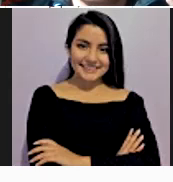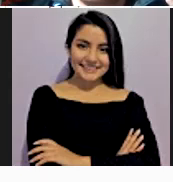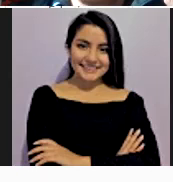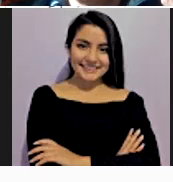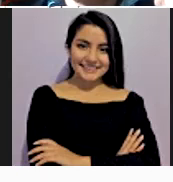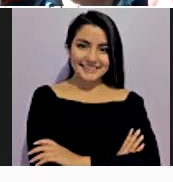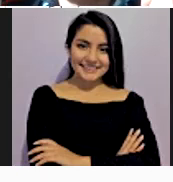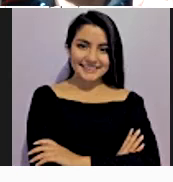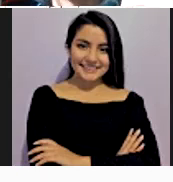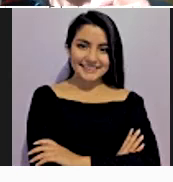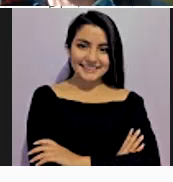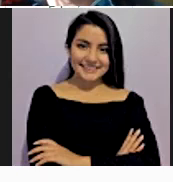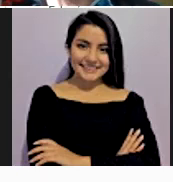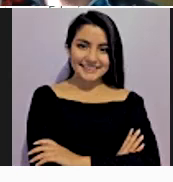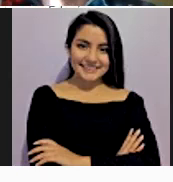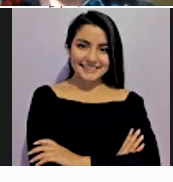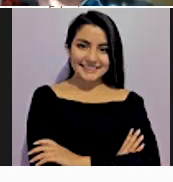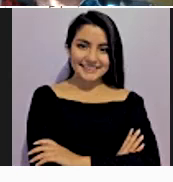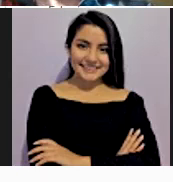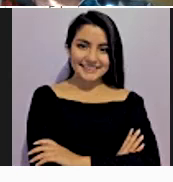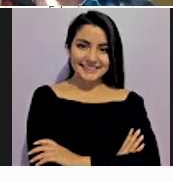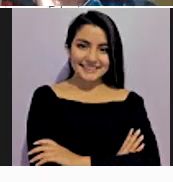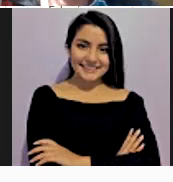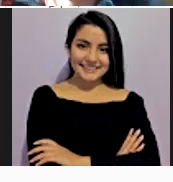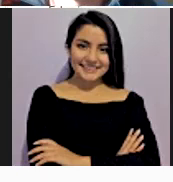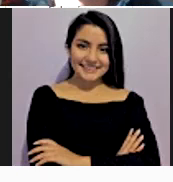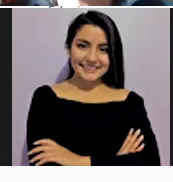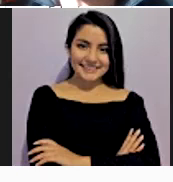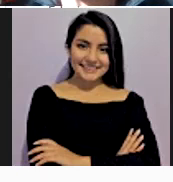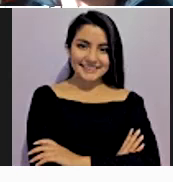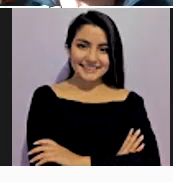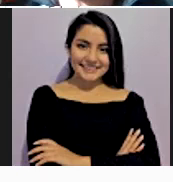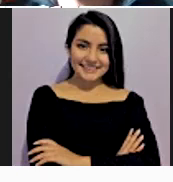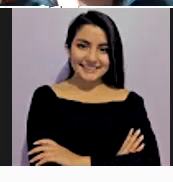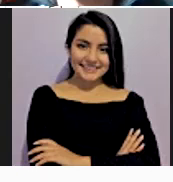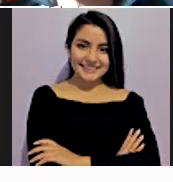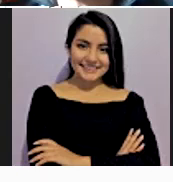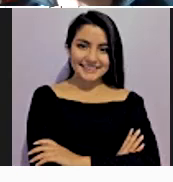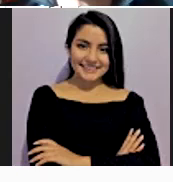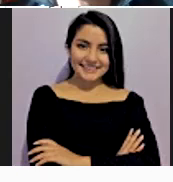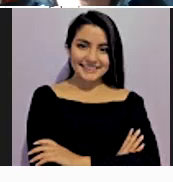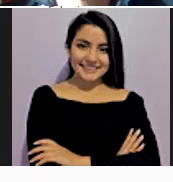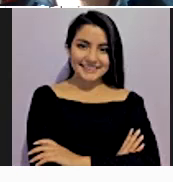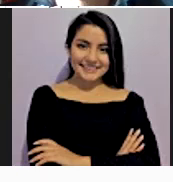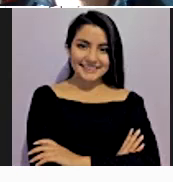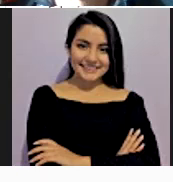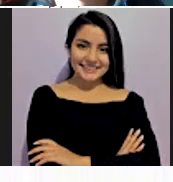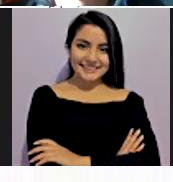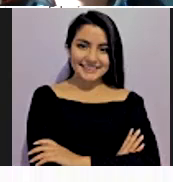materia para tener esto. ¿Sí? Bueno, Pam, nos vemos en la próxima clase. Cuídense mucho. Hasta luego, profe. Chao, chao.